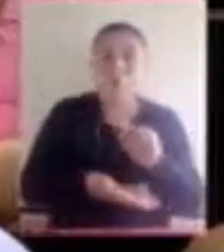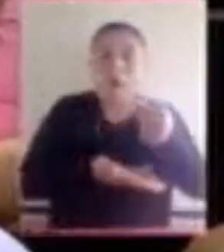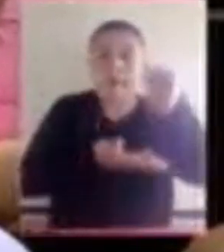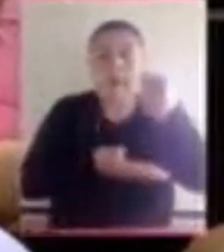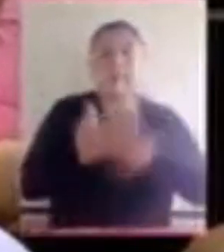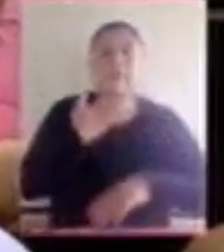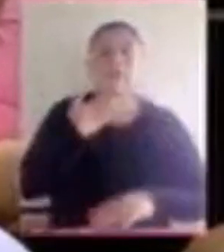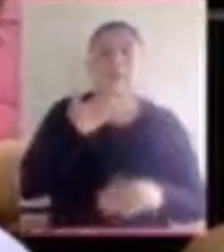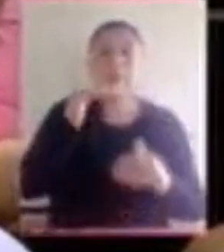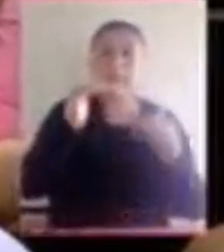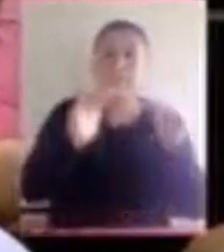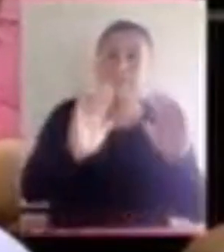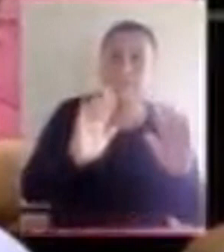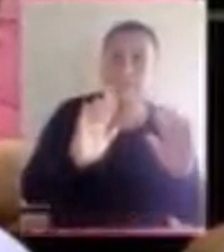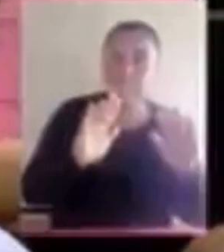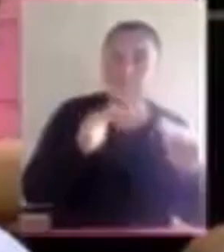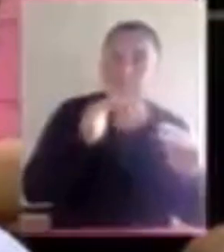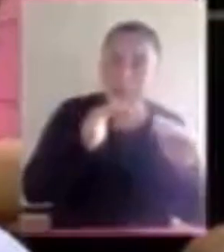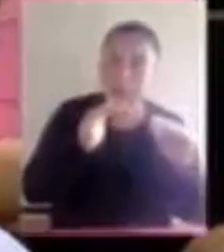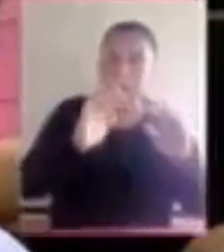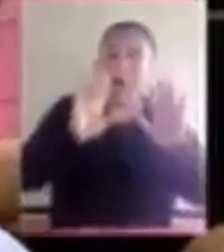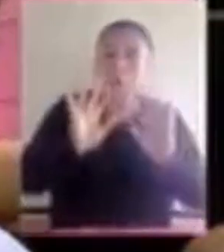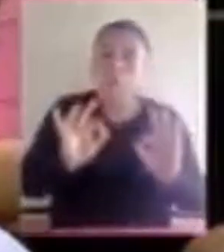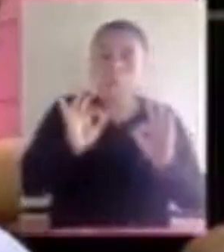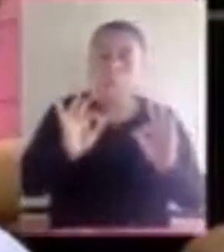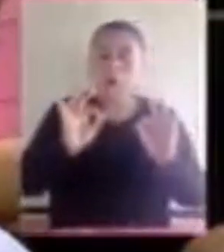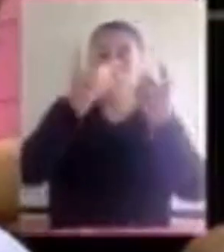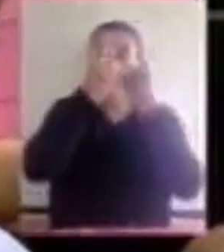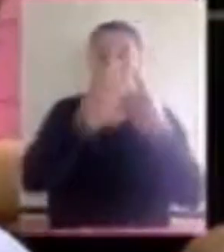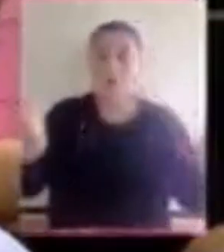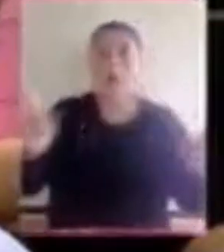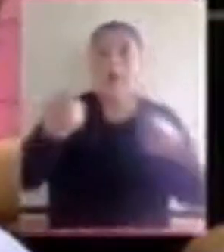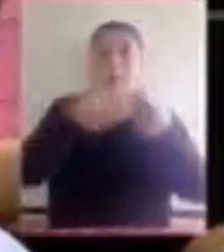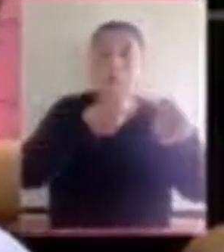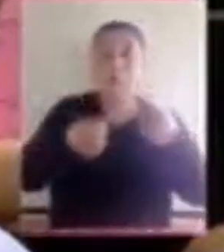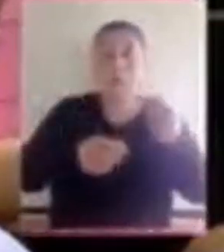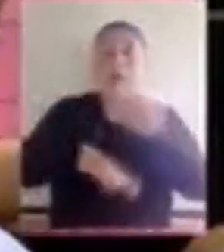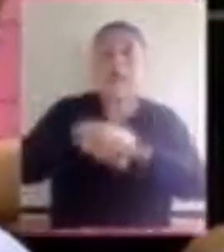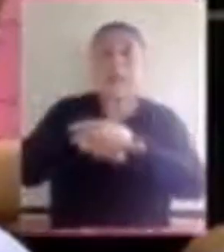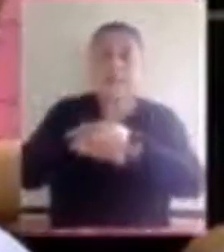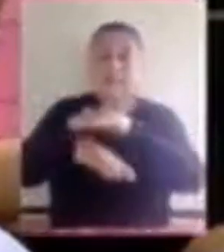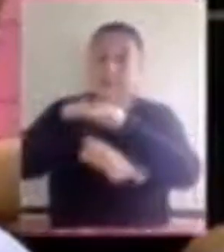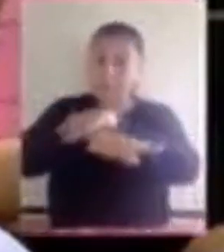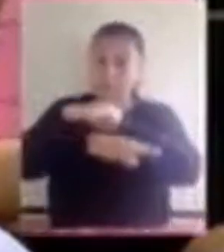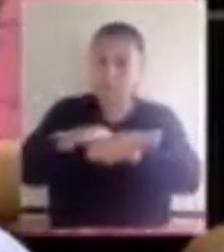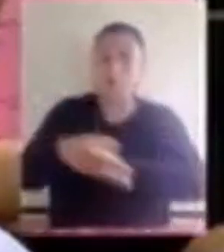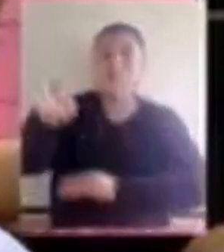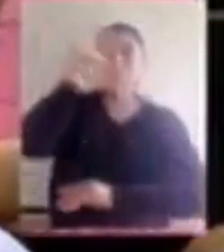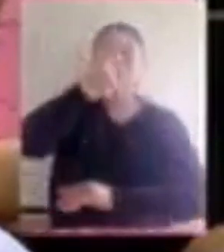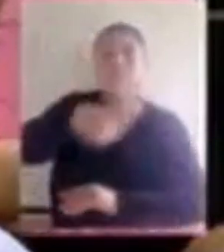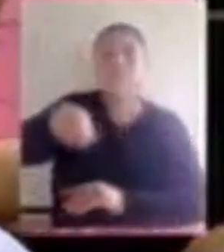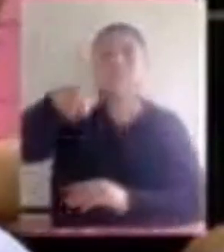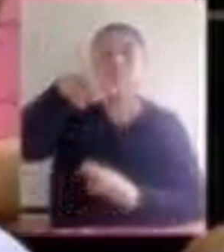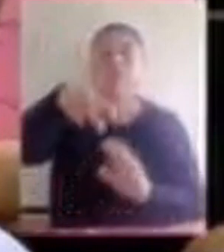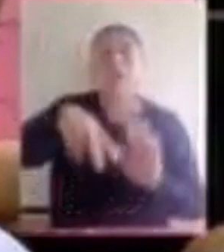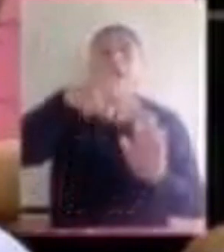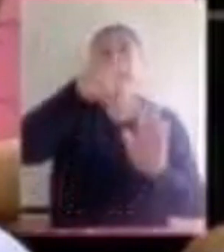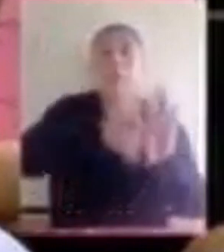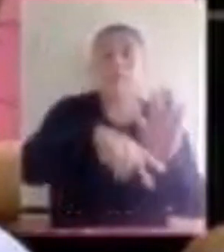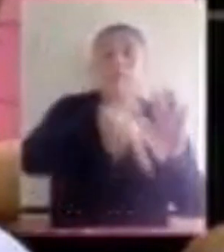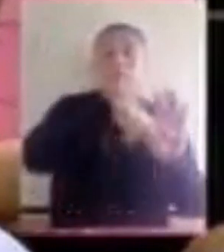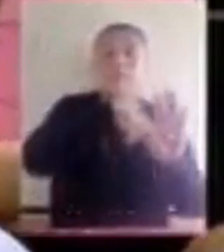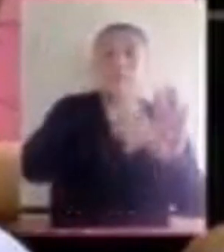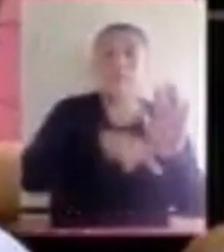de nuestra democracia y de nuestra economía. La derecha insiste en que la reforma va en contra del